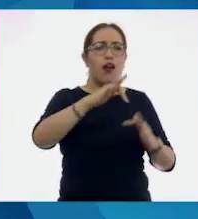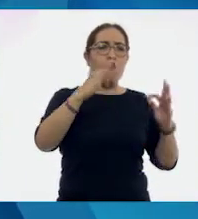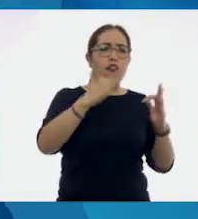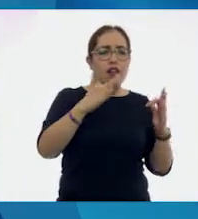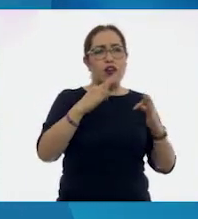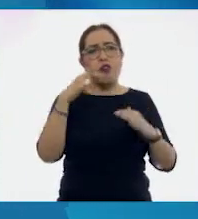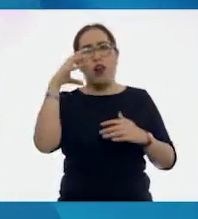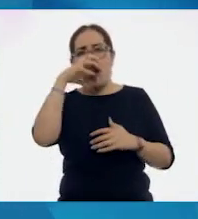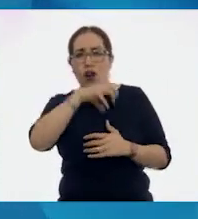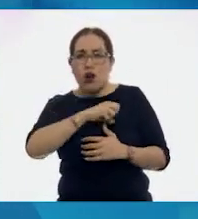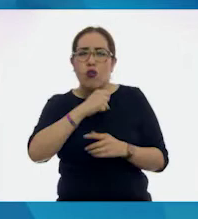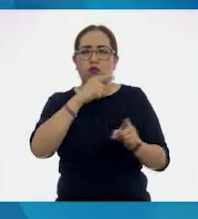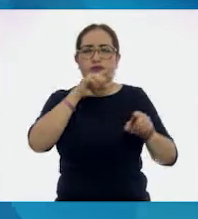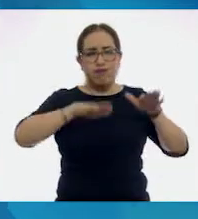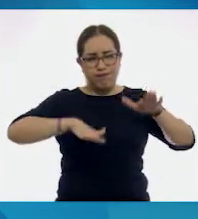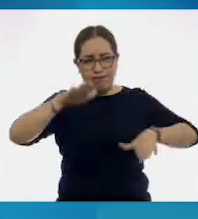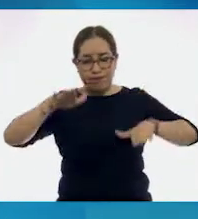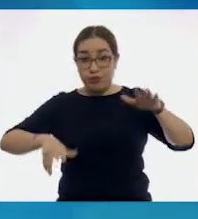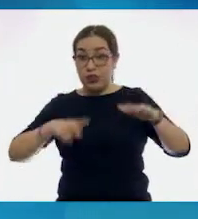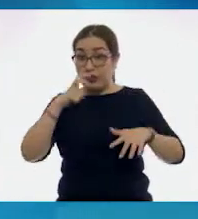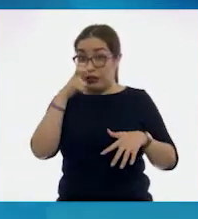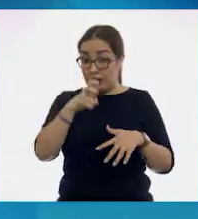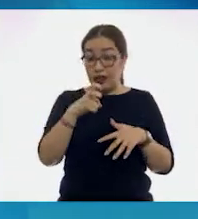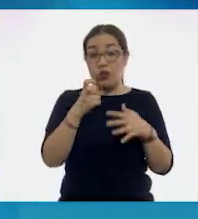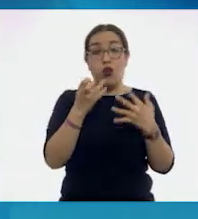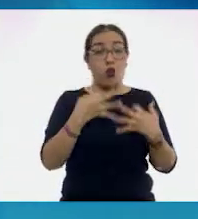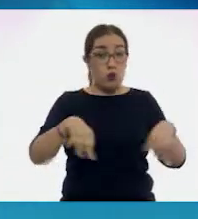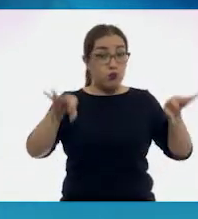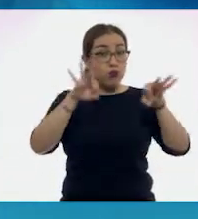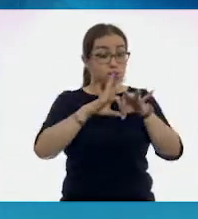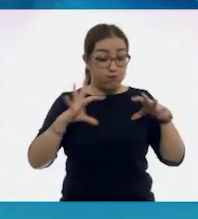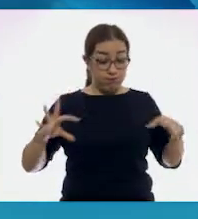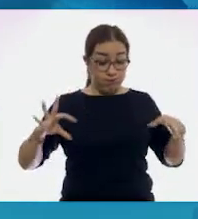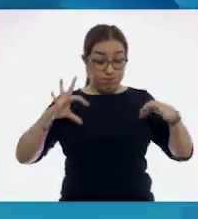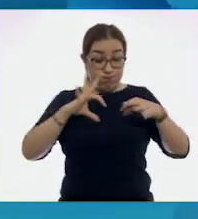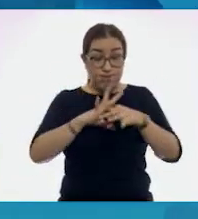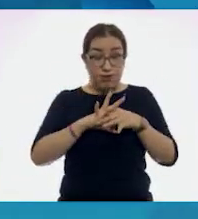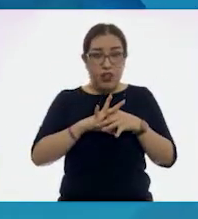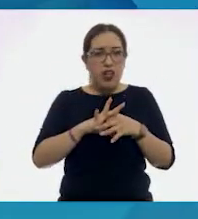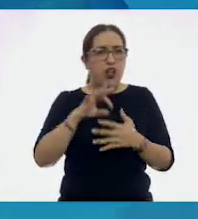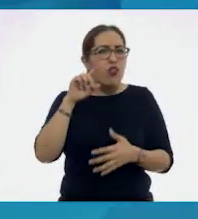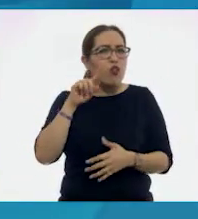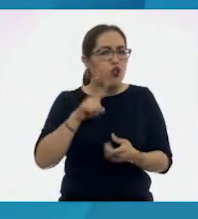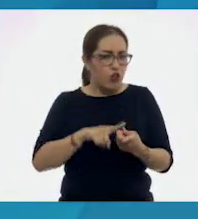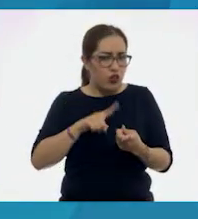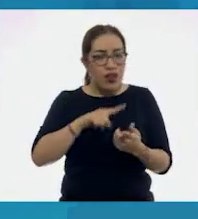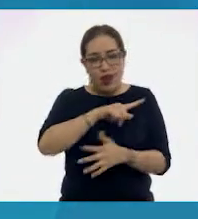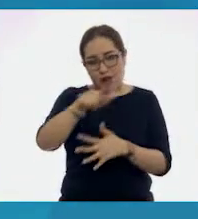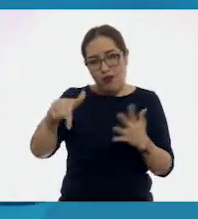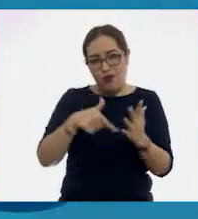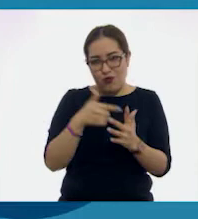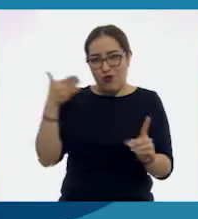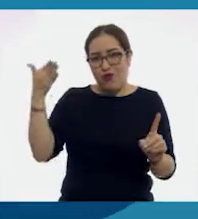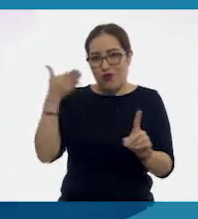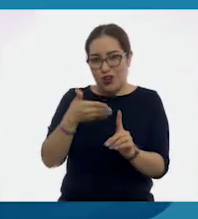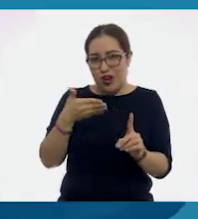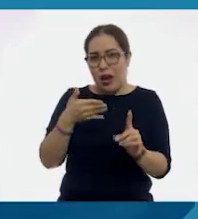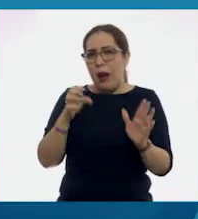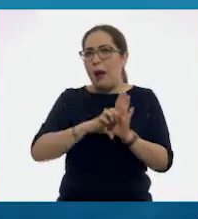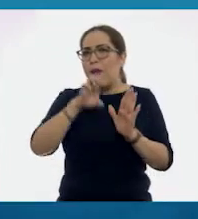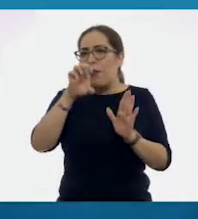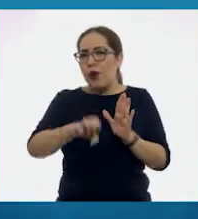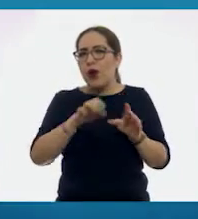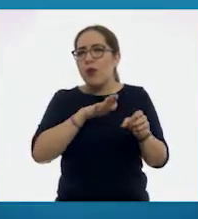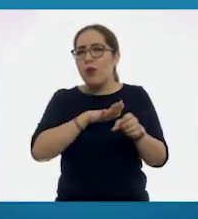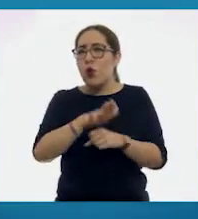abióticos, relacionados estrechamente y que comparten un determinado lugar. Ejemplos de factores físicos son